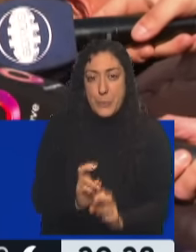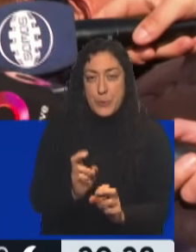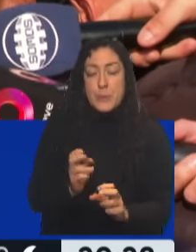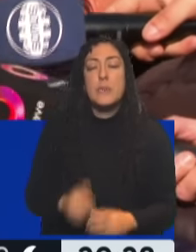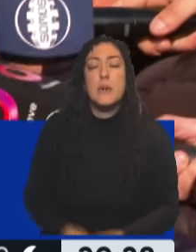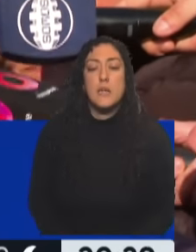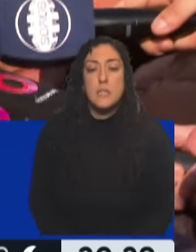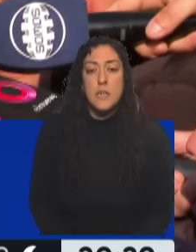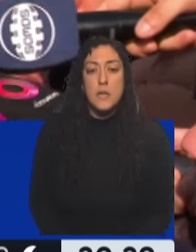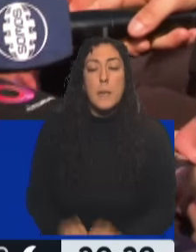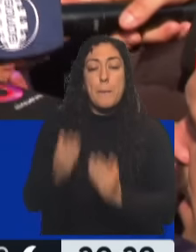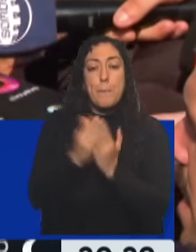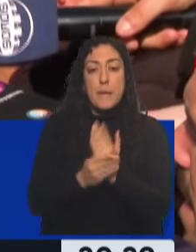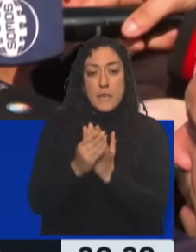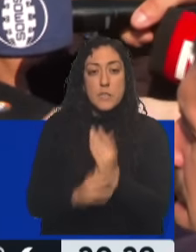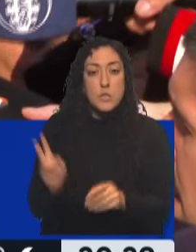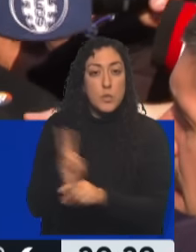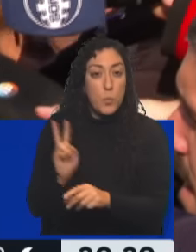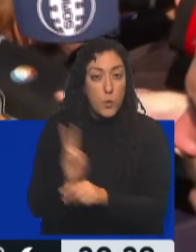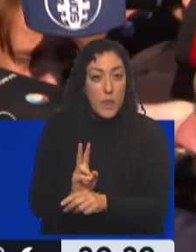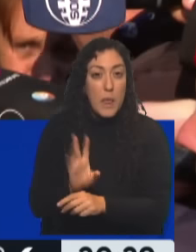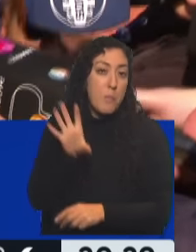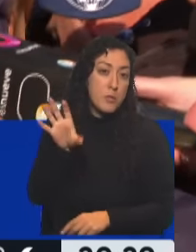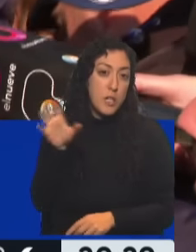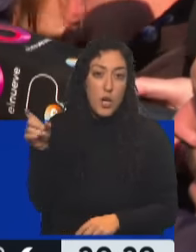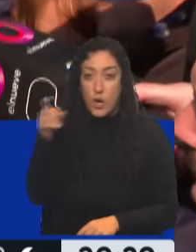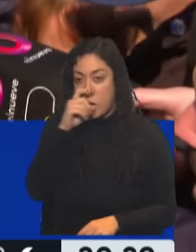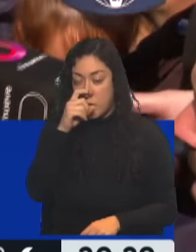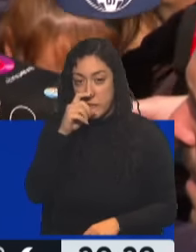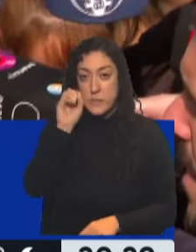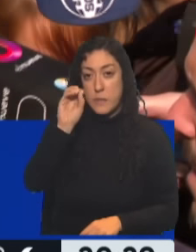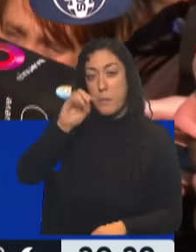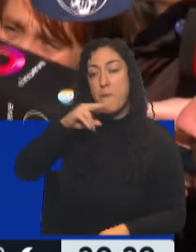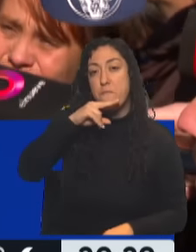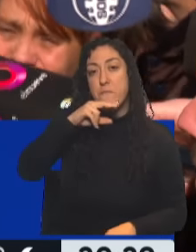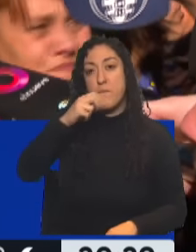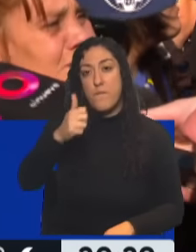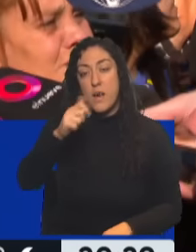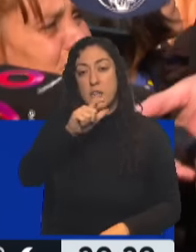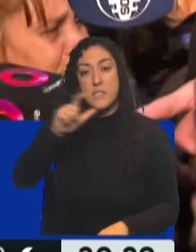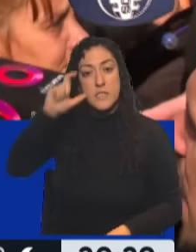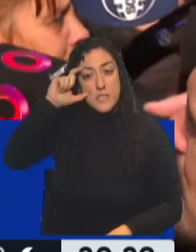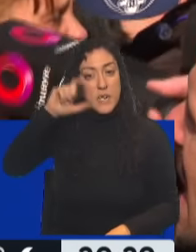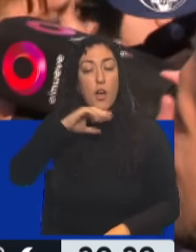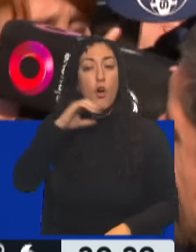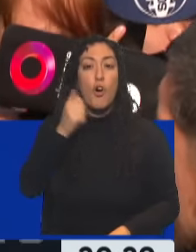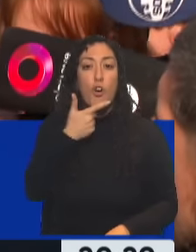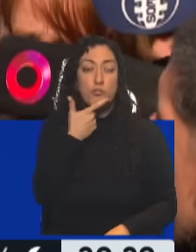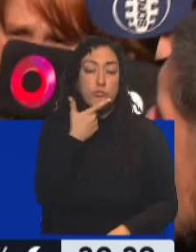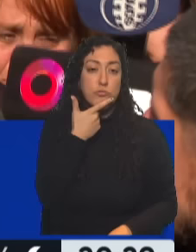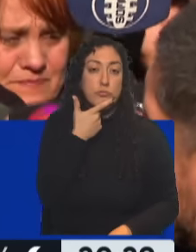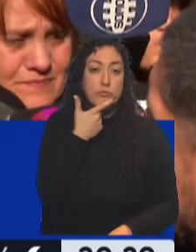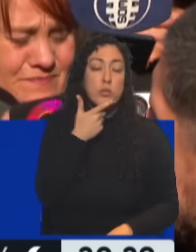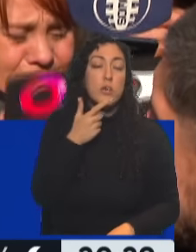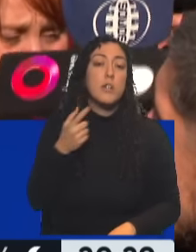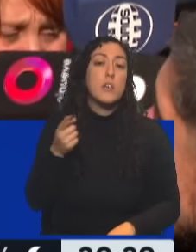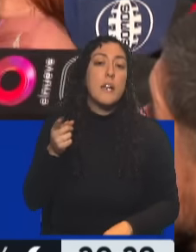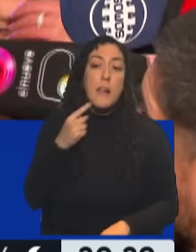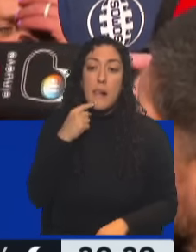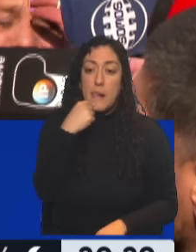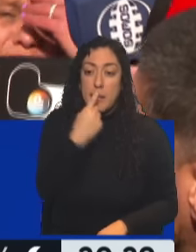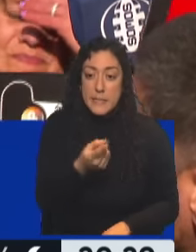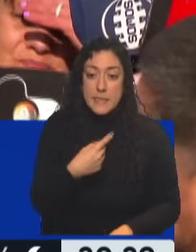recién nombrado ministro de Seguridad de Corrientes, Alfredo Vallejos, dio su primera conferencia de prensa y aseguró que la prioridad del